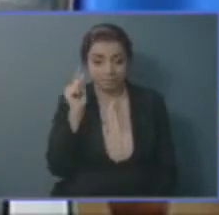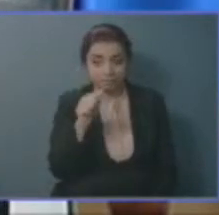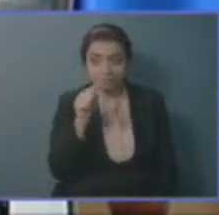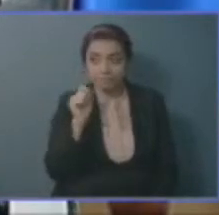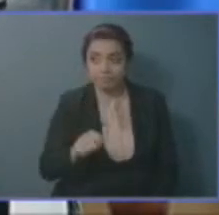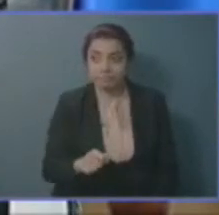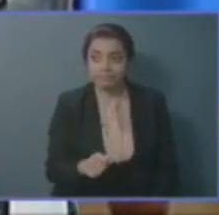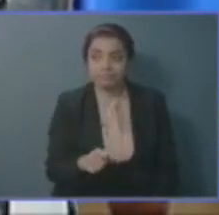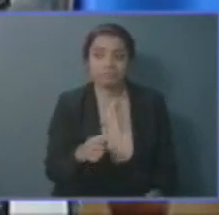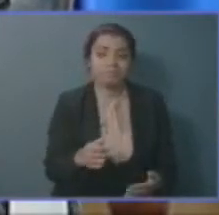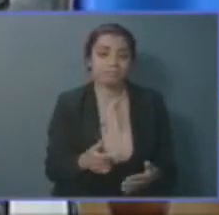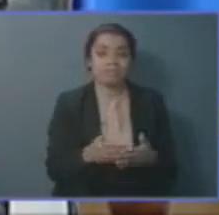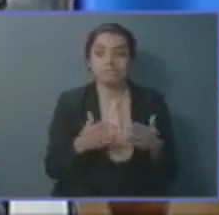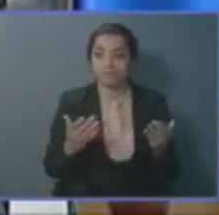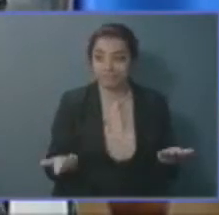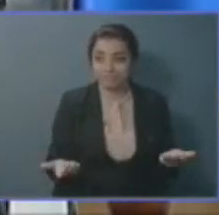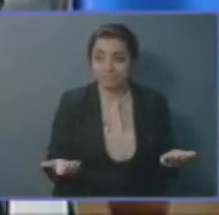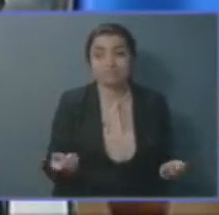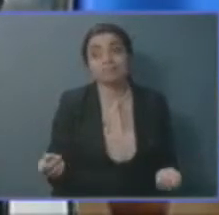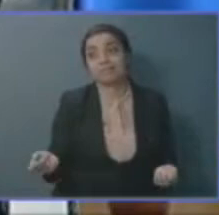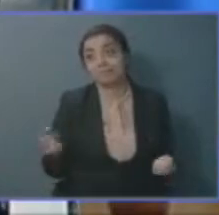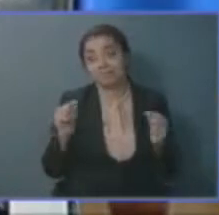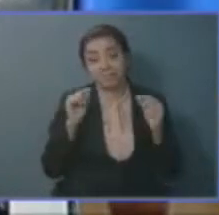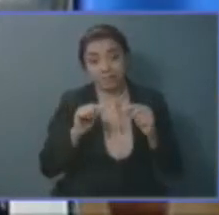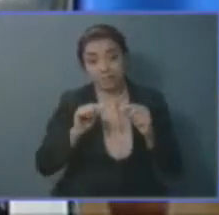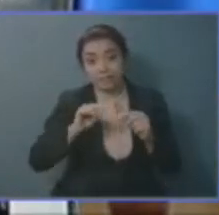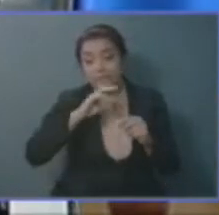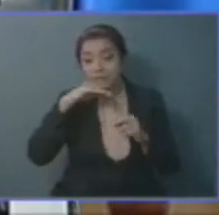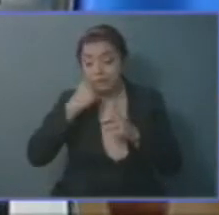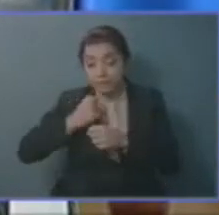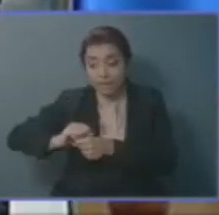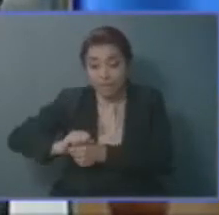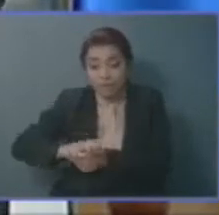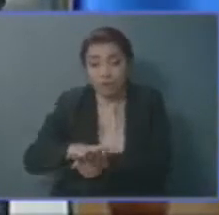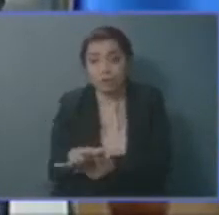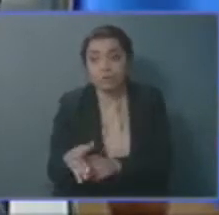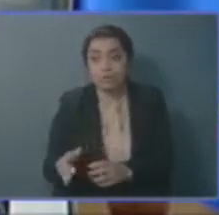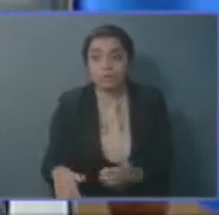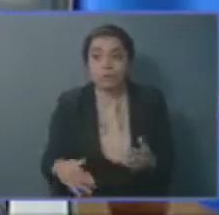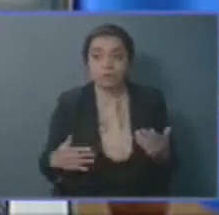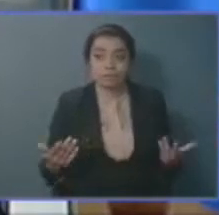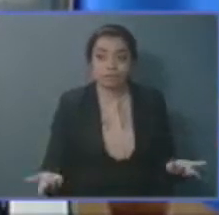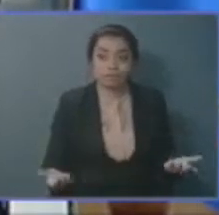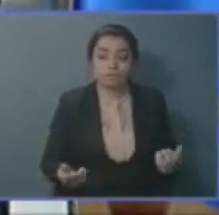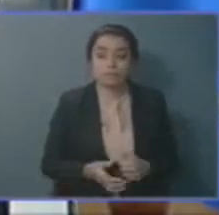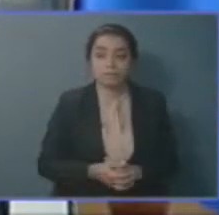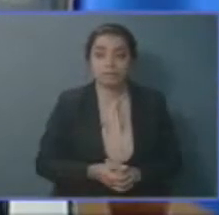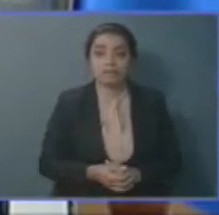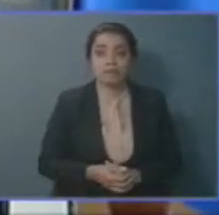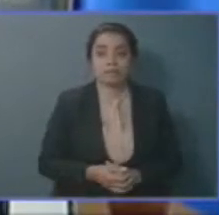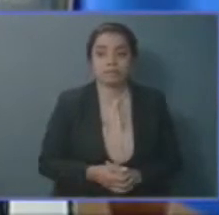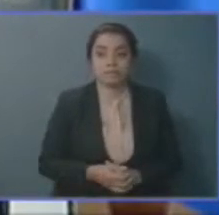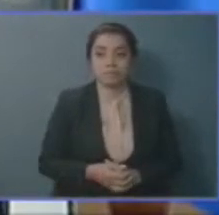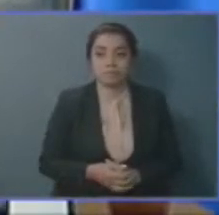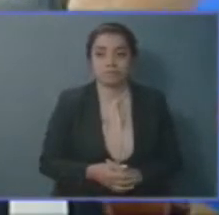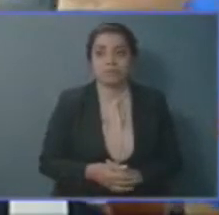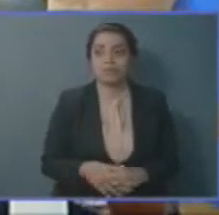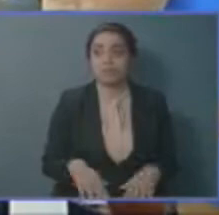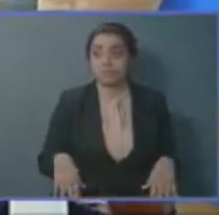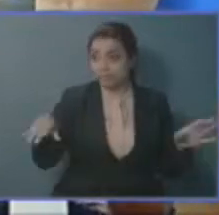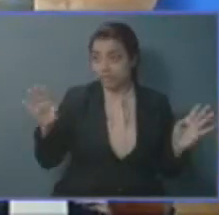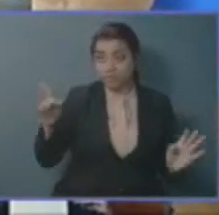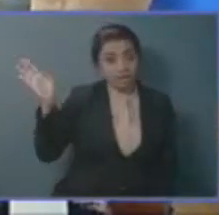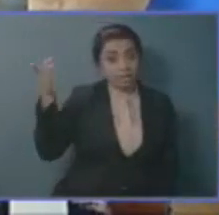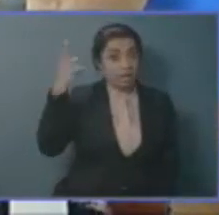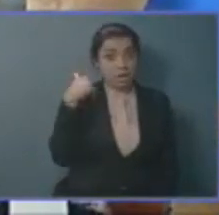y un enorme riesgo de contagio para nuestra gente, un mayor riesgo de contagio para nuestra gente. Allá el